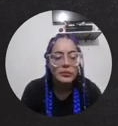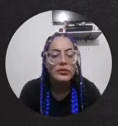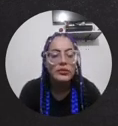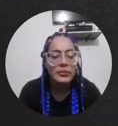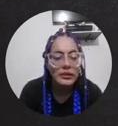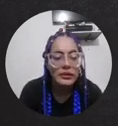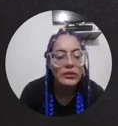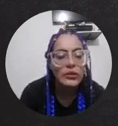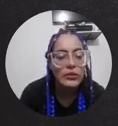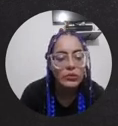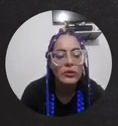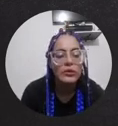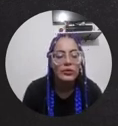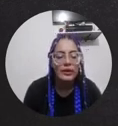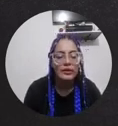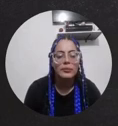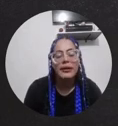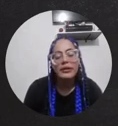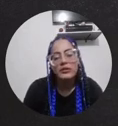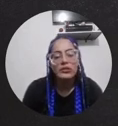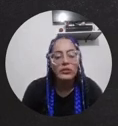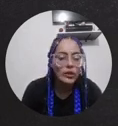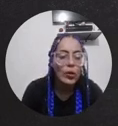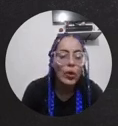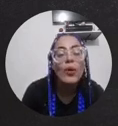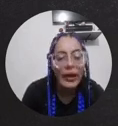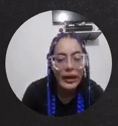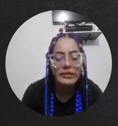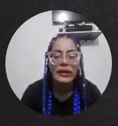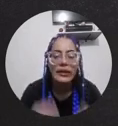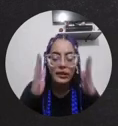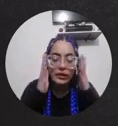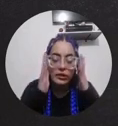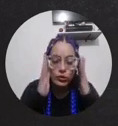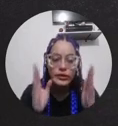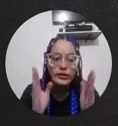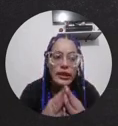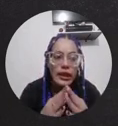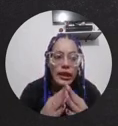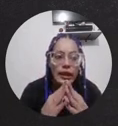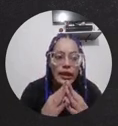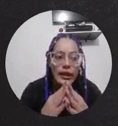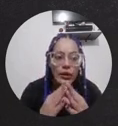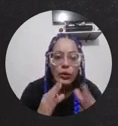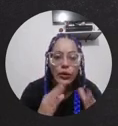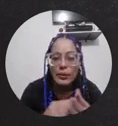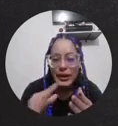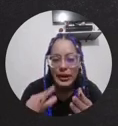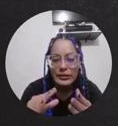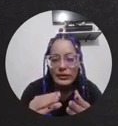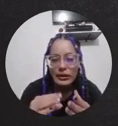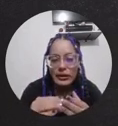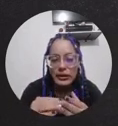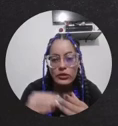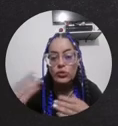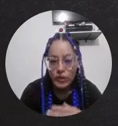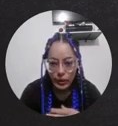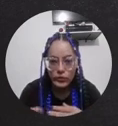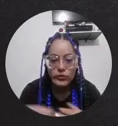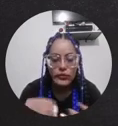bienes y servicios representados del consumo de los hogares del país, conocido como canasta. Y de hecho es lo que más